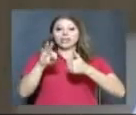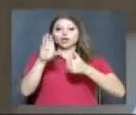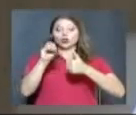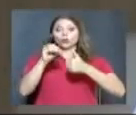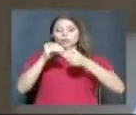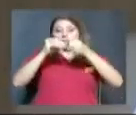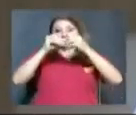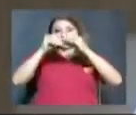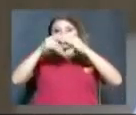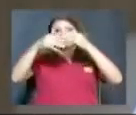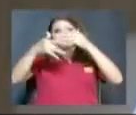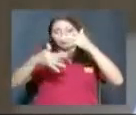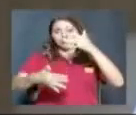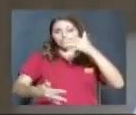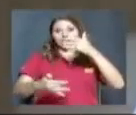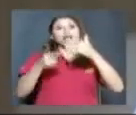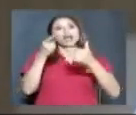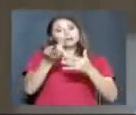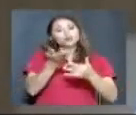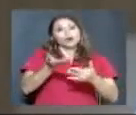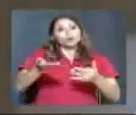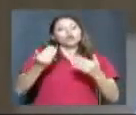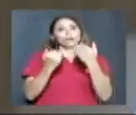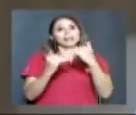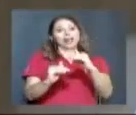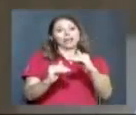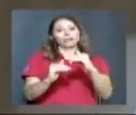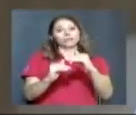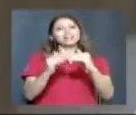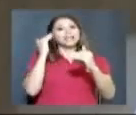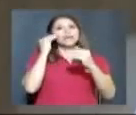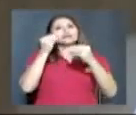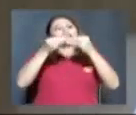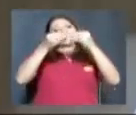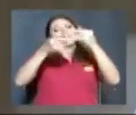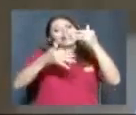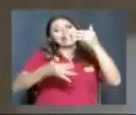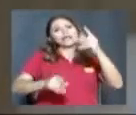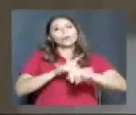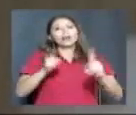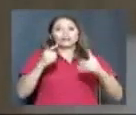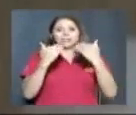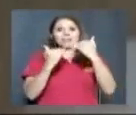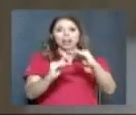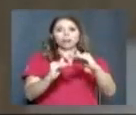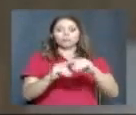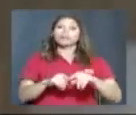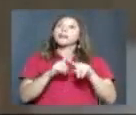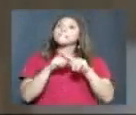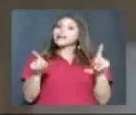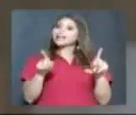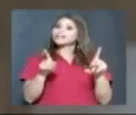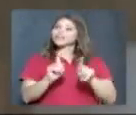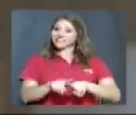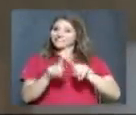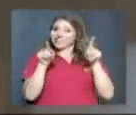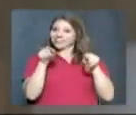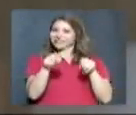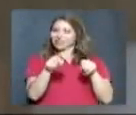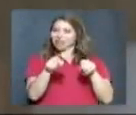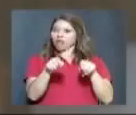recurso que es limitado. Es un recurso limitado. Aunque sea infinito, es limitado. Pero a diferencia de otros recursos, y eso es muy importante que la